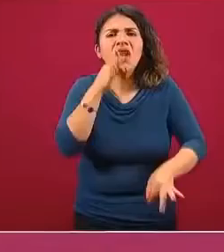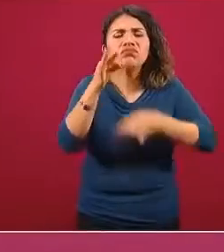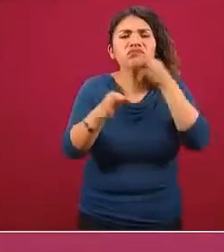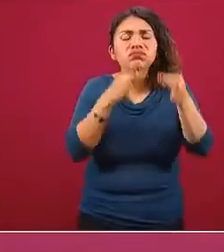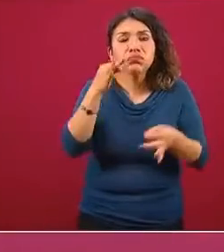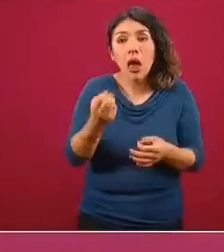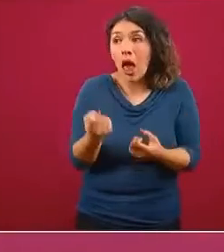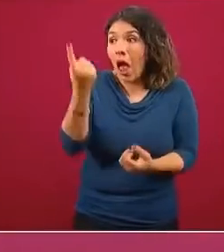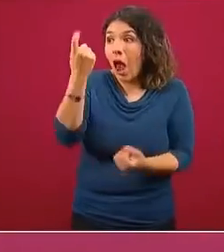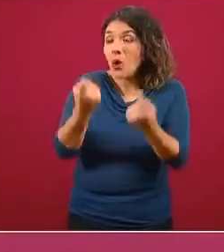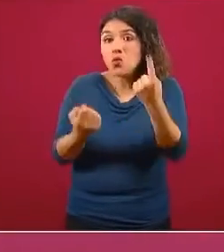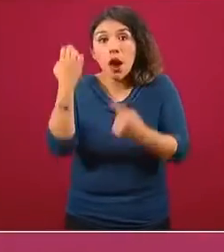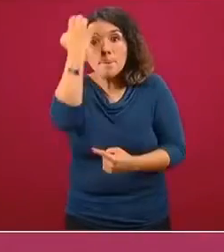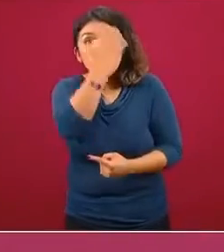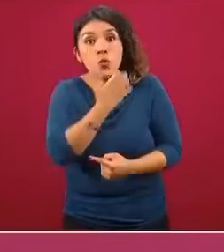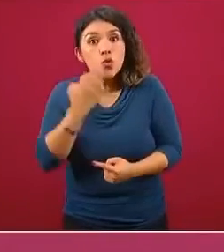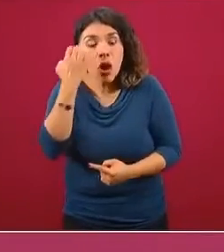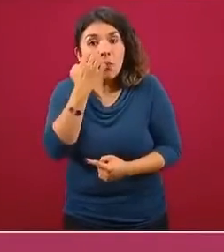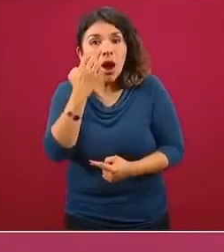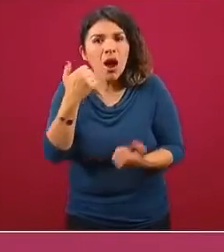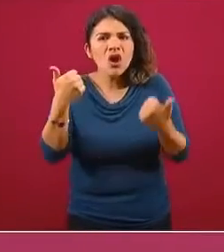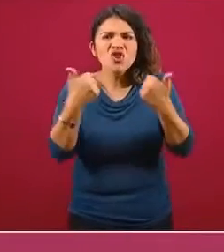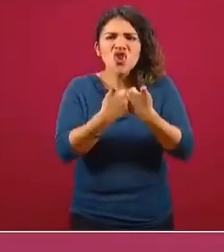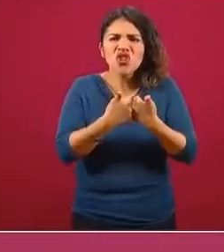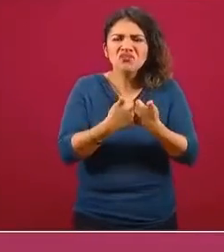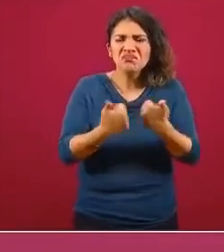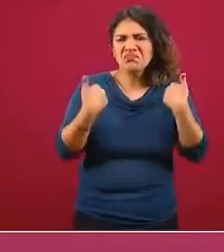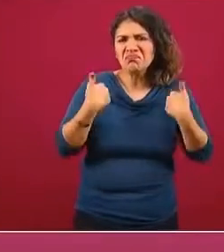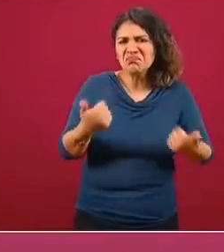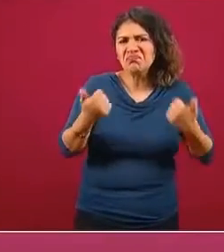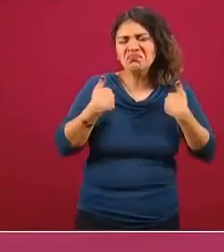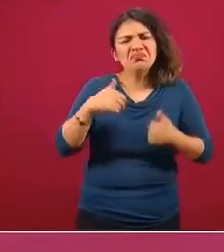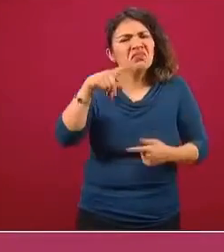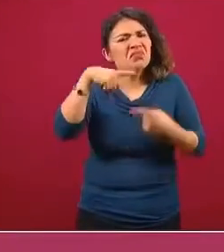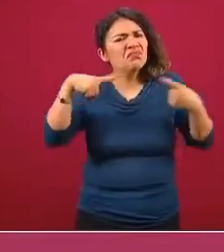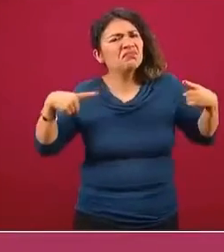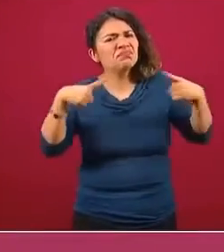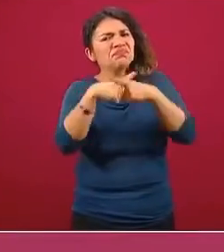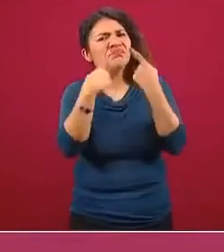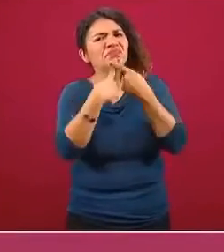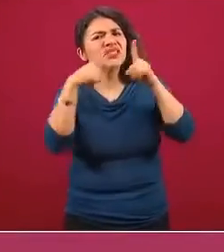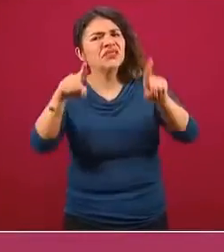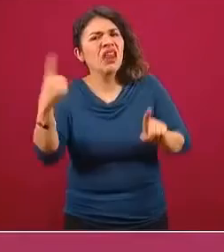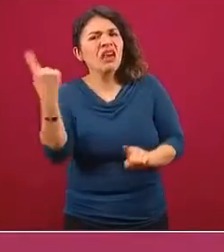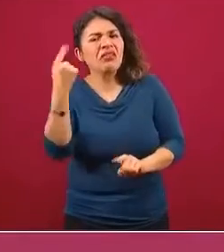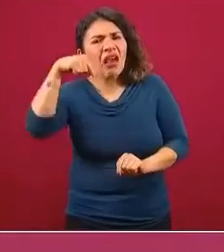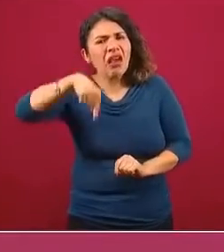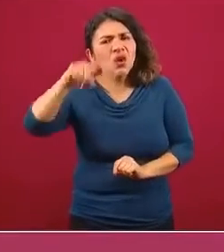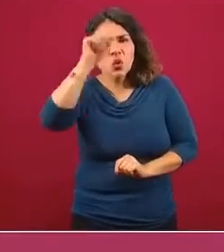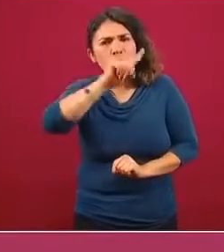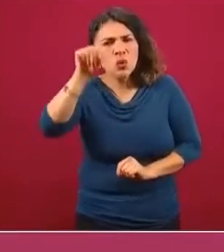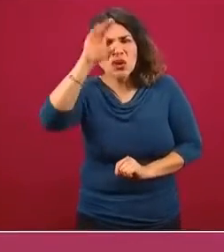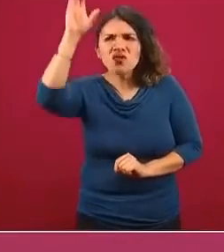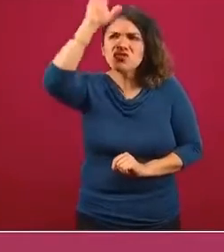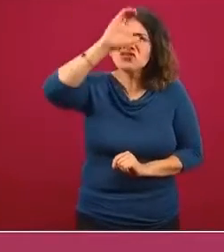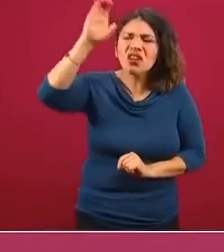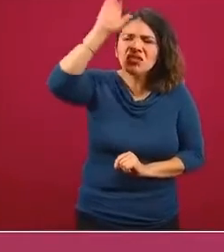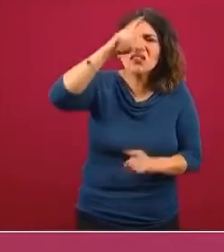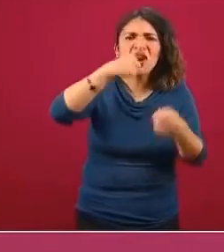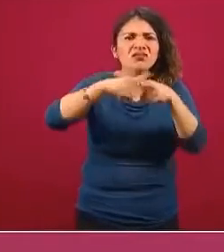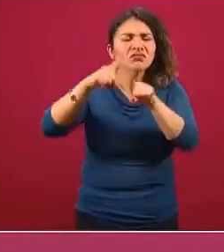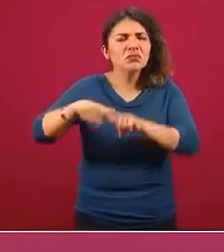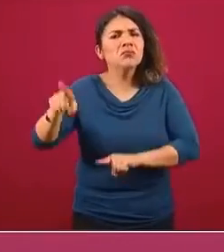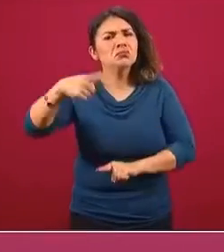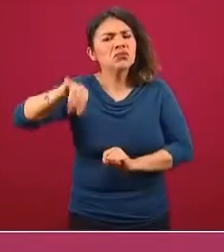de ciertas pruebas con una interpretación que no coincide con las recomendaciones técnicas y científicas que